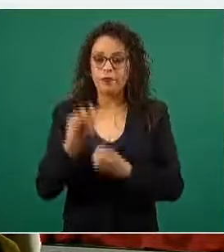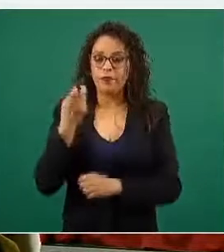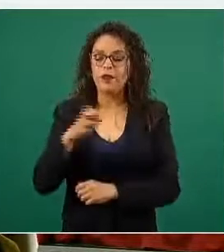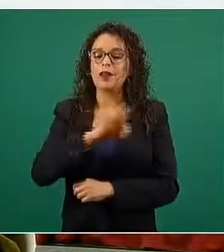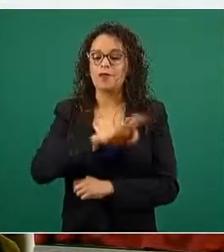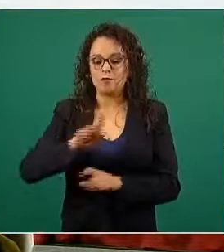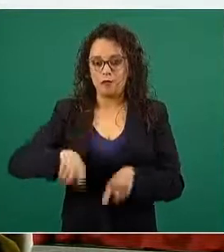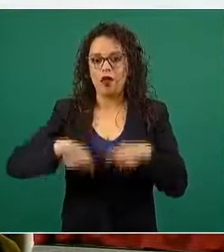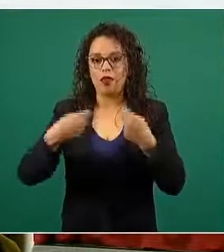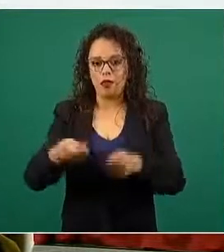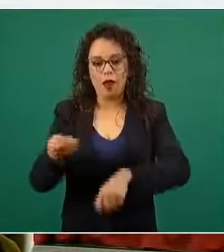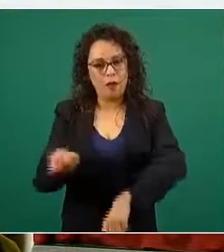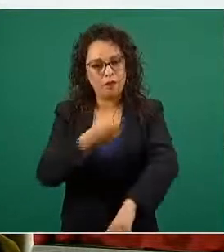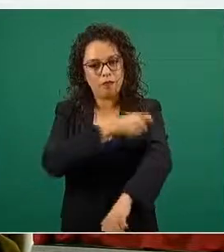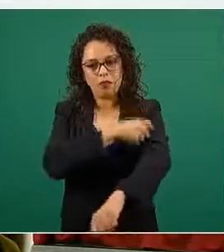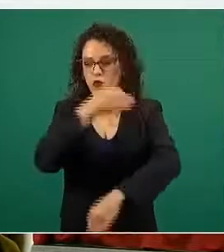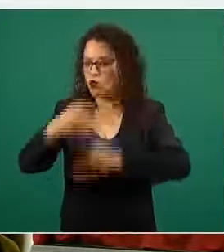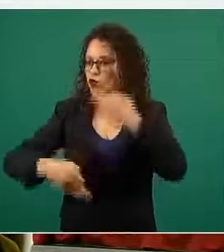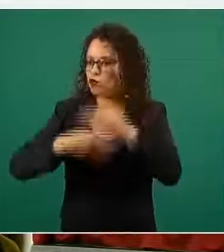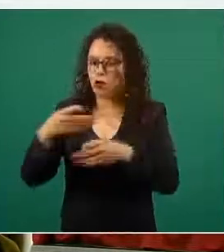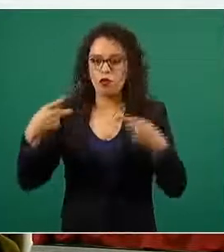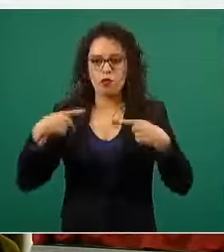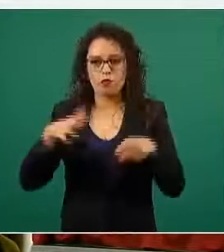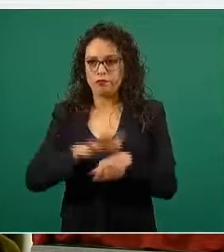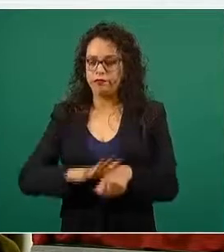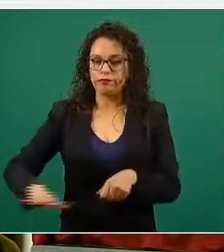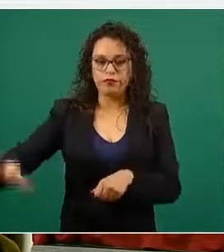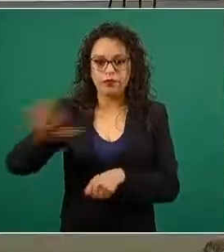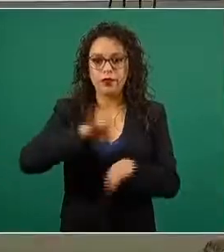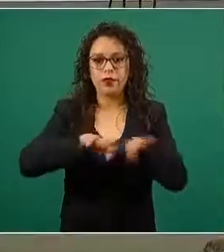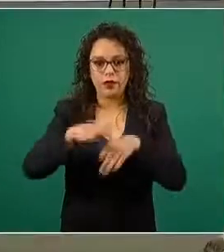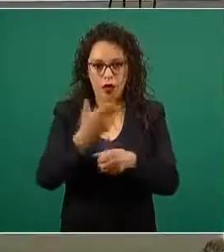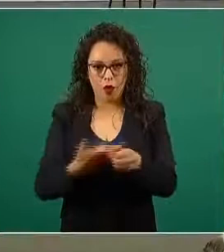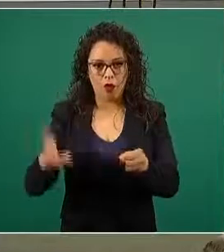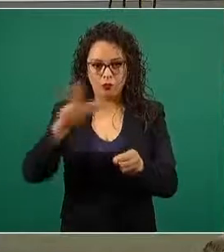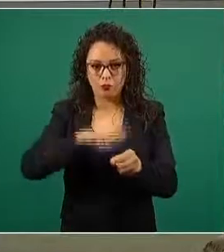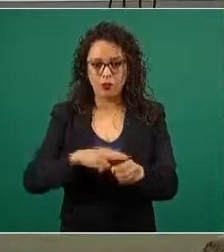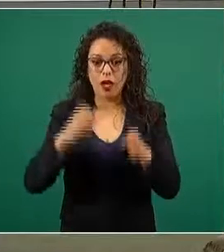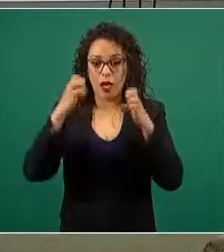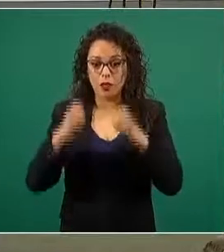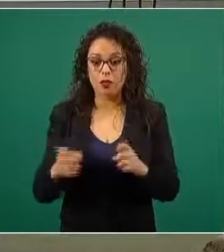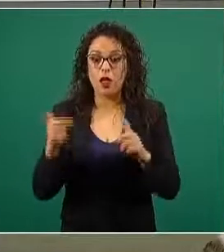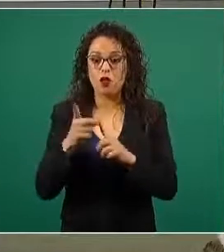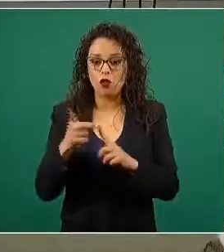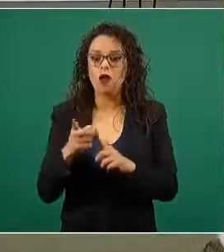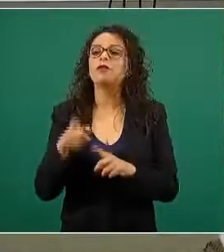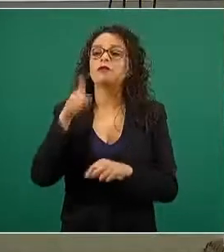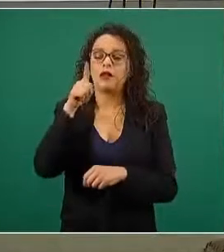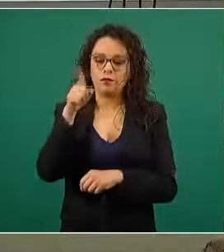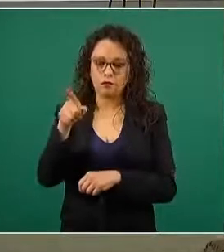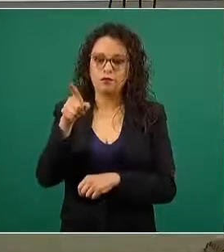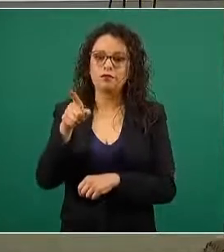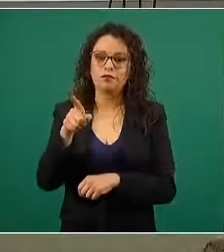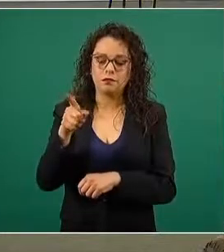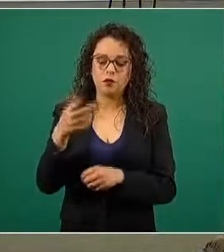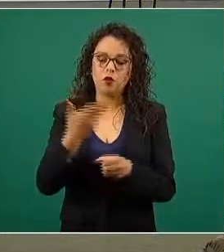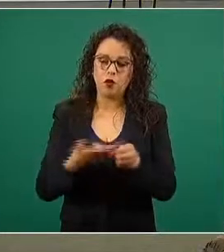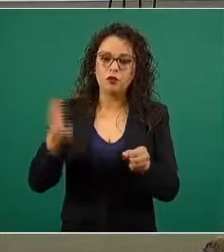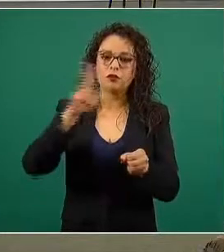permitirán vacunar a todo el personal de salud que está justamente en las unidades clínicas, COVID y no